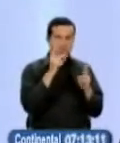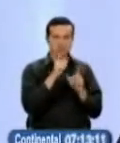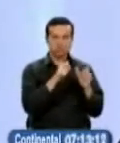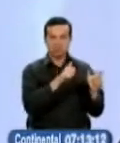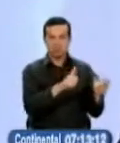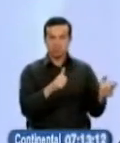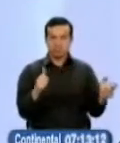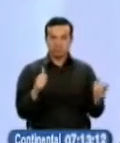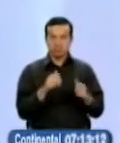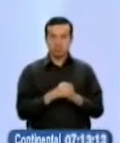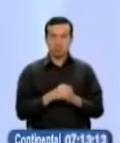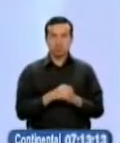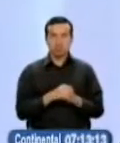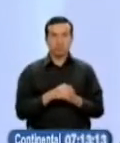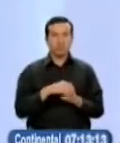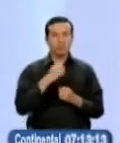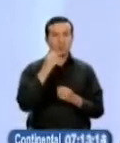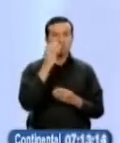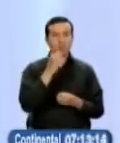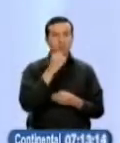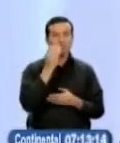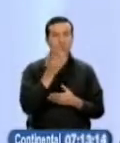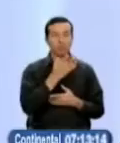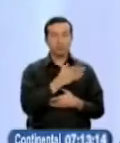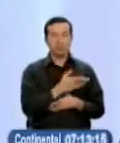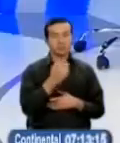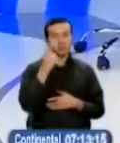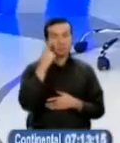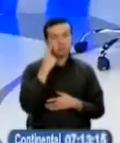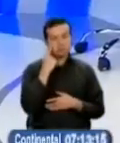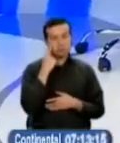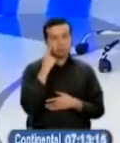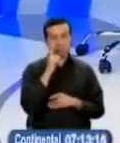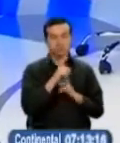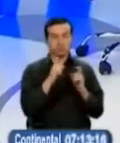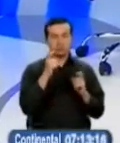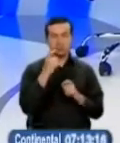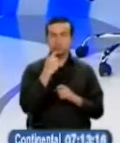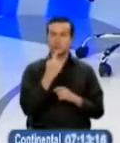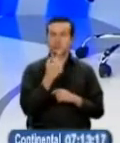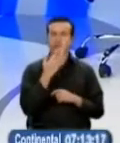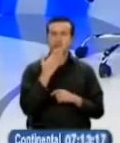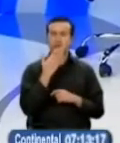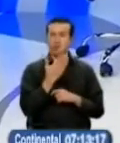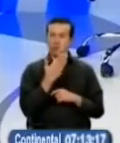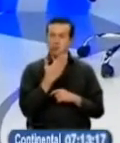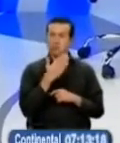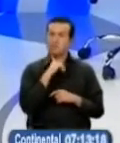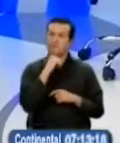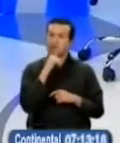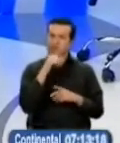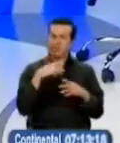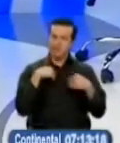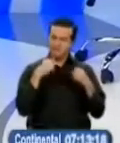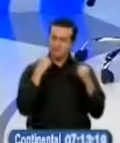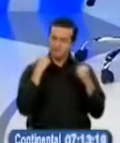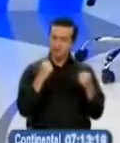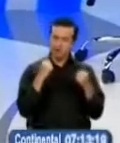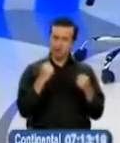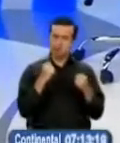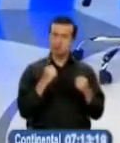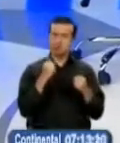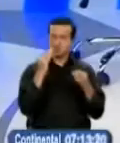público, y las pocas intervenciones en las que ha aparecido, la gente como que asimila, está faltando esa fuerza como